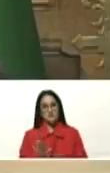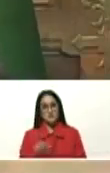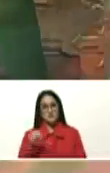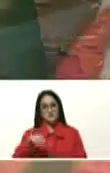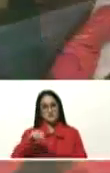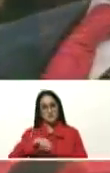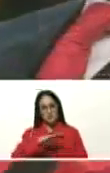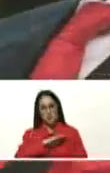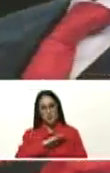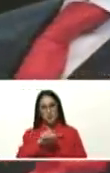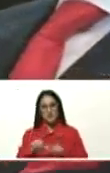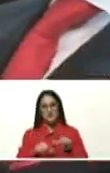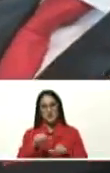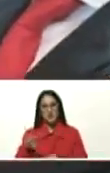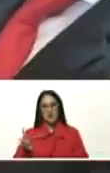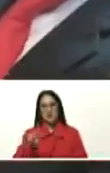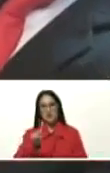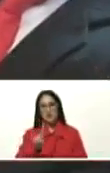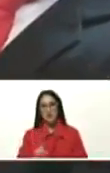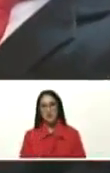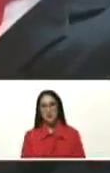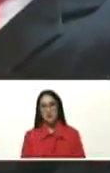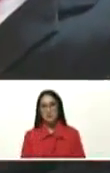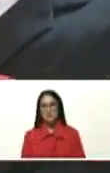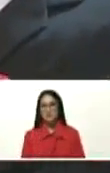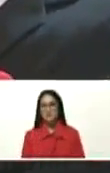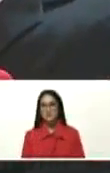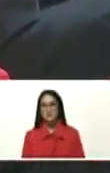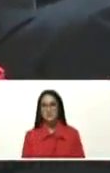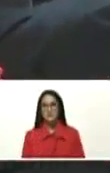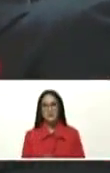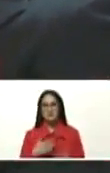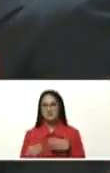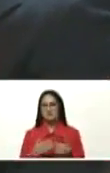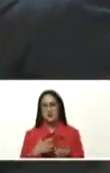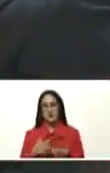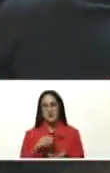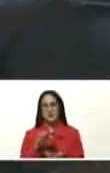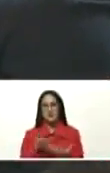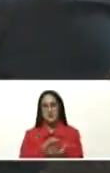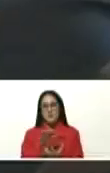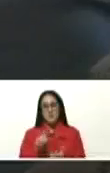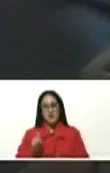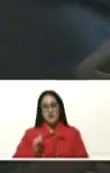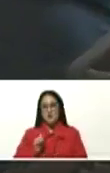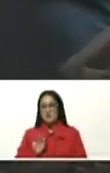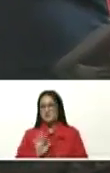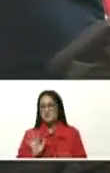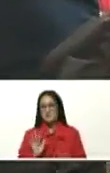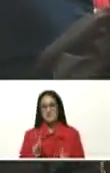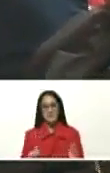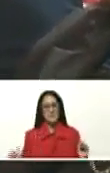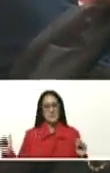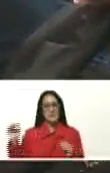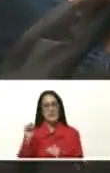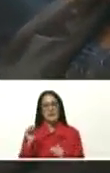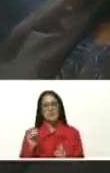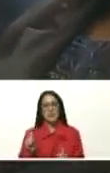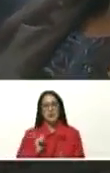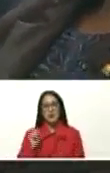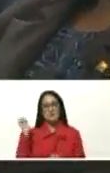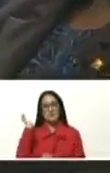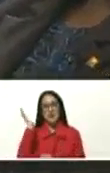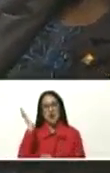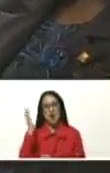siglo, el siglo XXI. Por encima de cualquier dificultad, por encima de cualquier